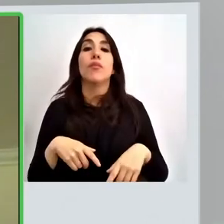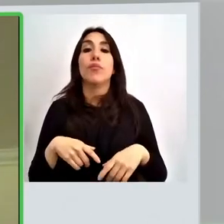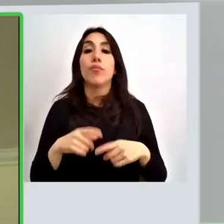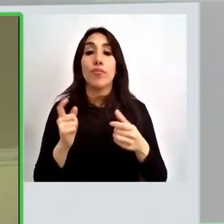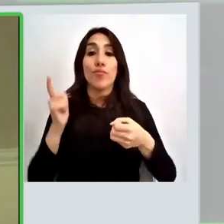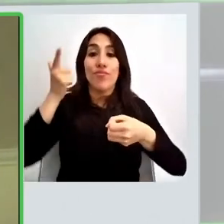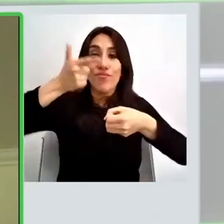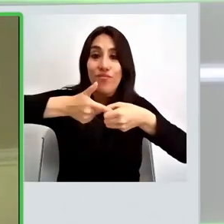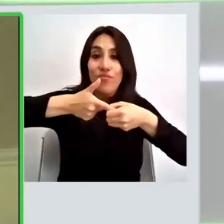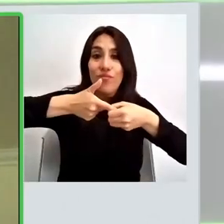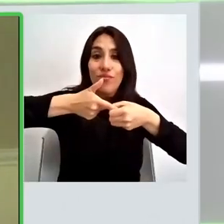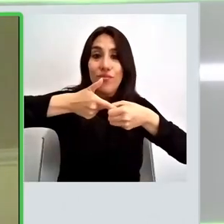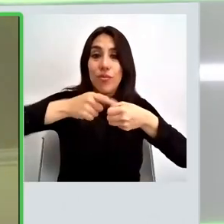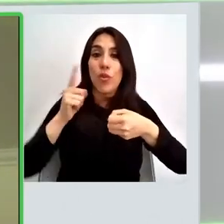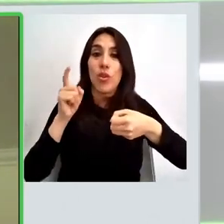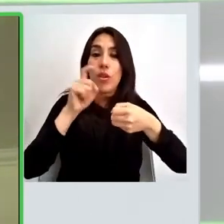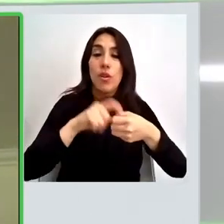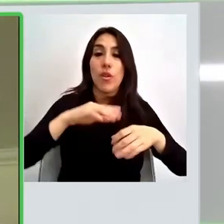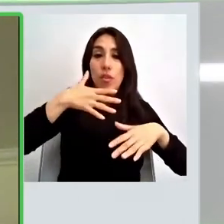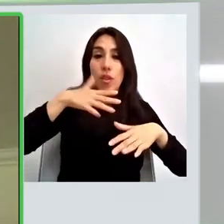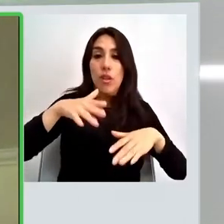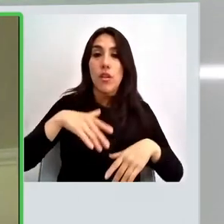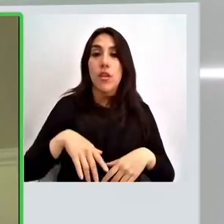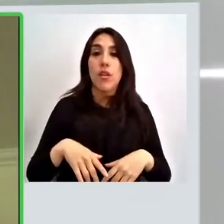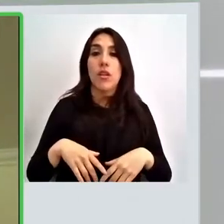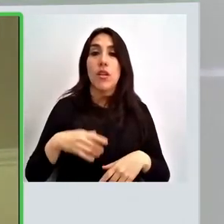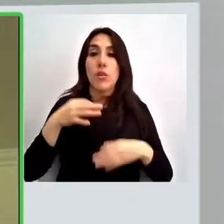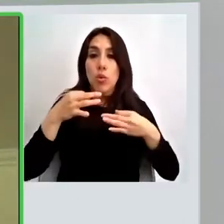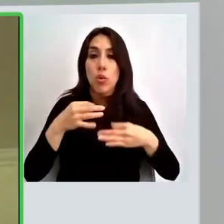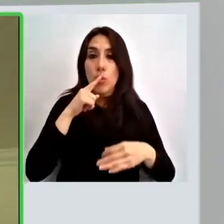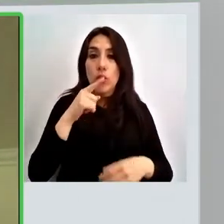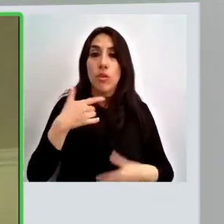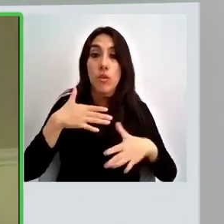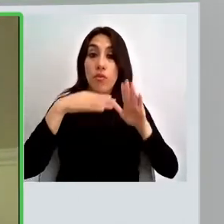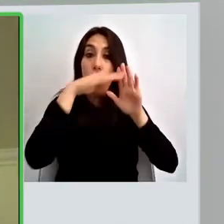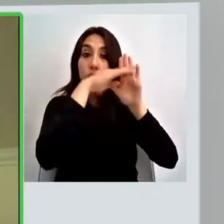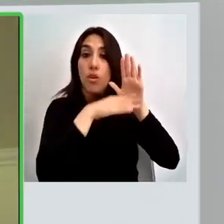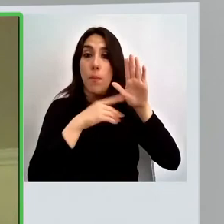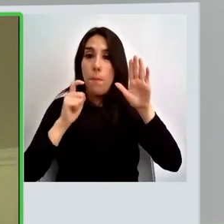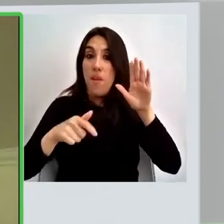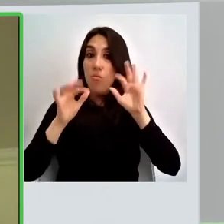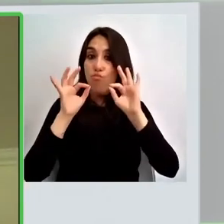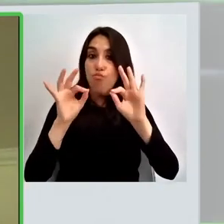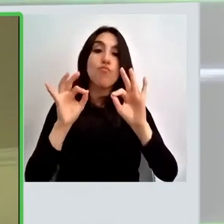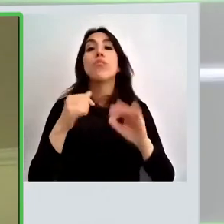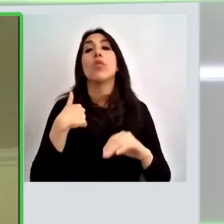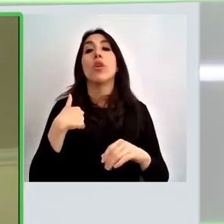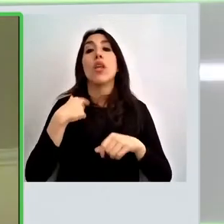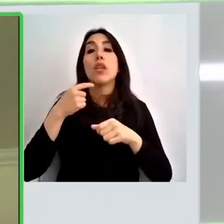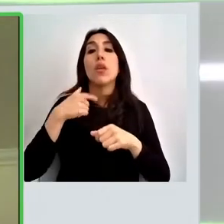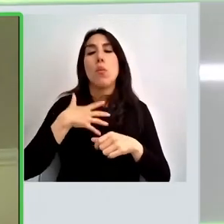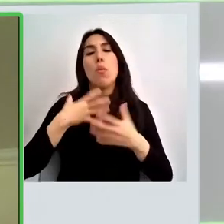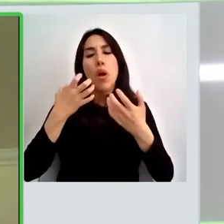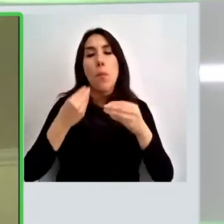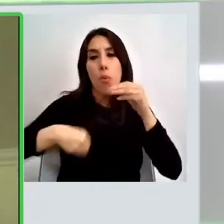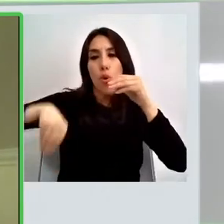están implementando bien la ley y quiero agregar algo más es tan importante